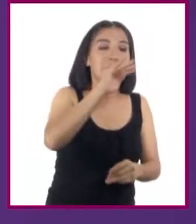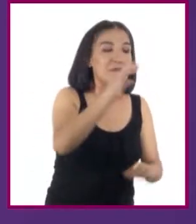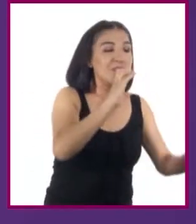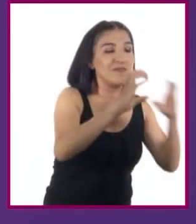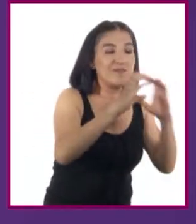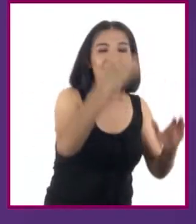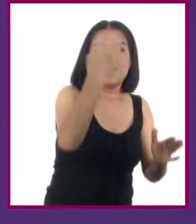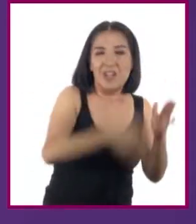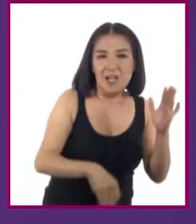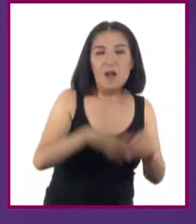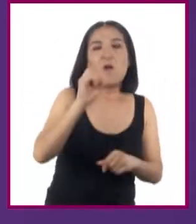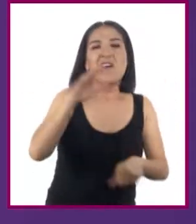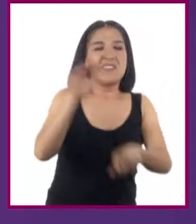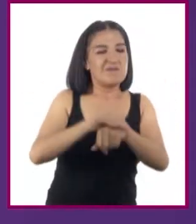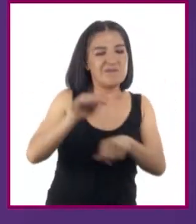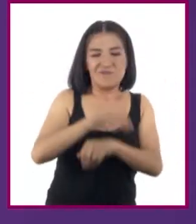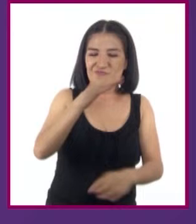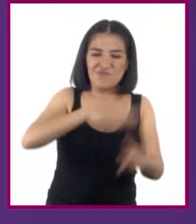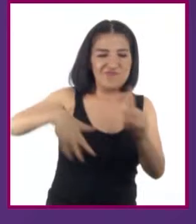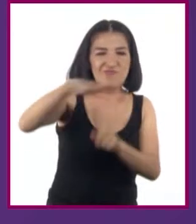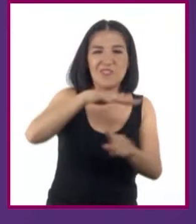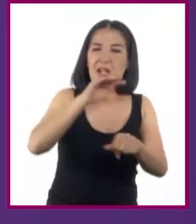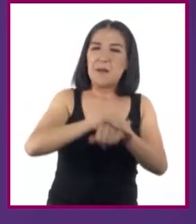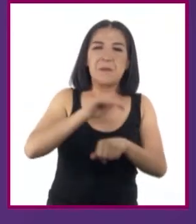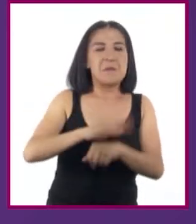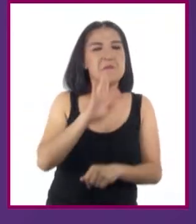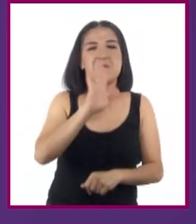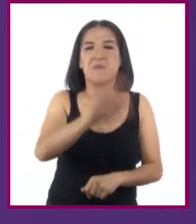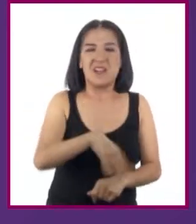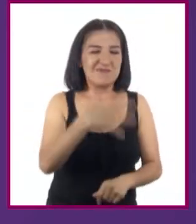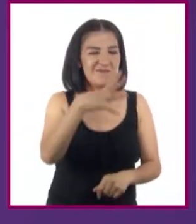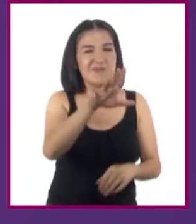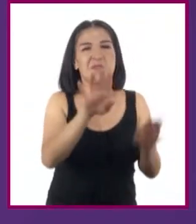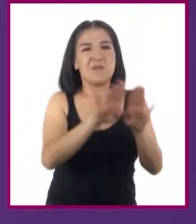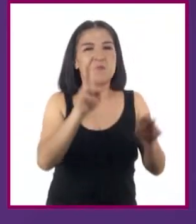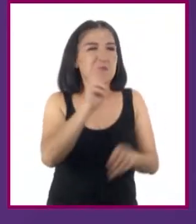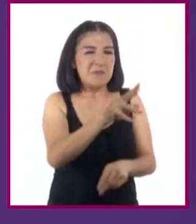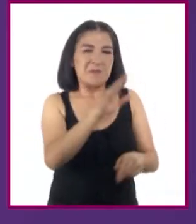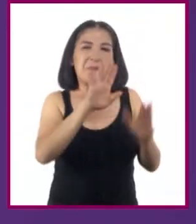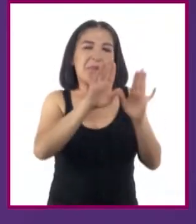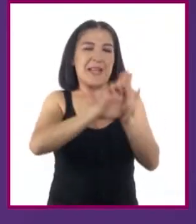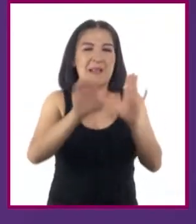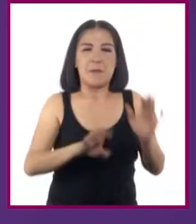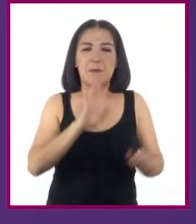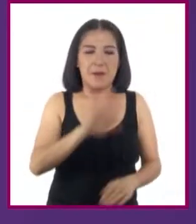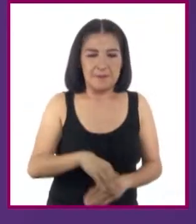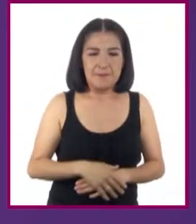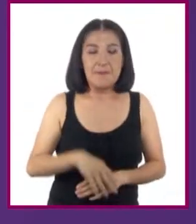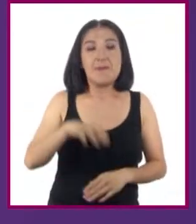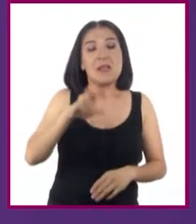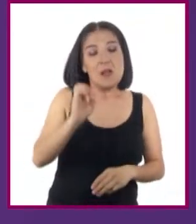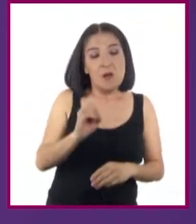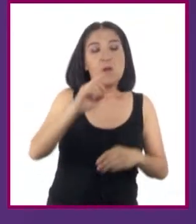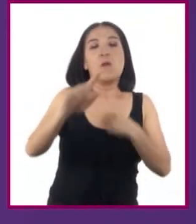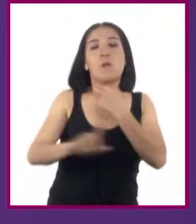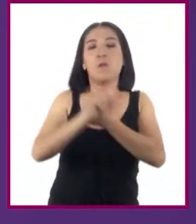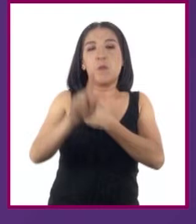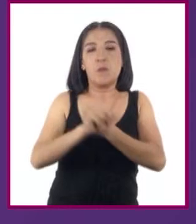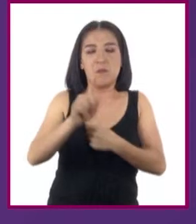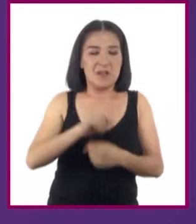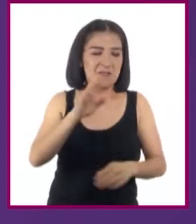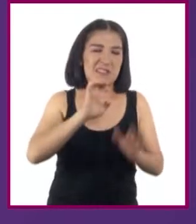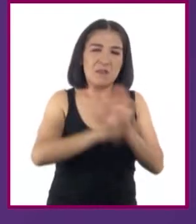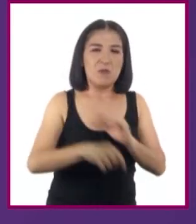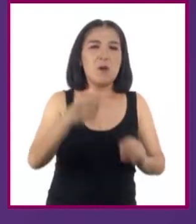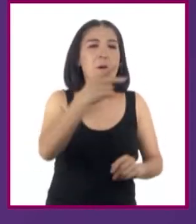también por las malas influencias de amigos. Un ejemplo claro podría ser que uno tenga problemas con